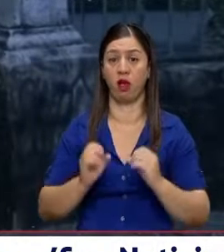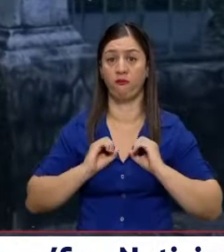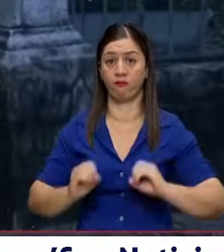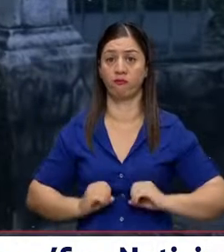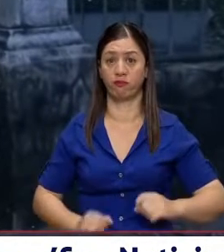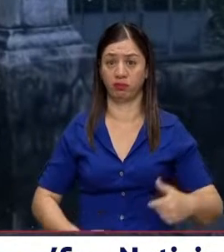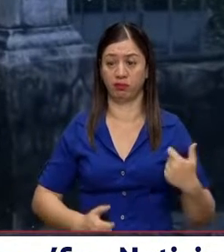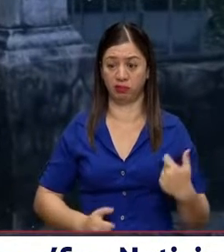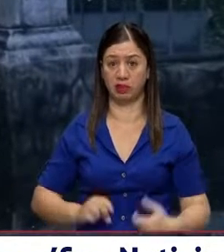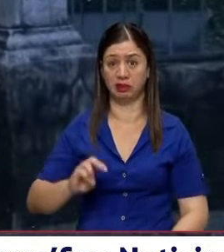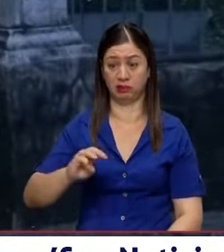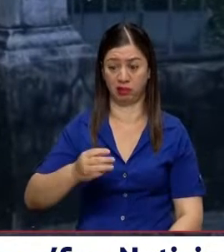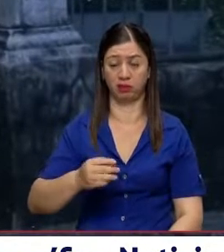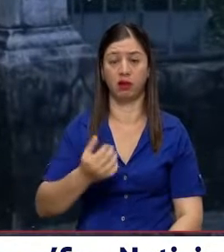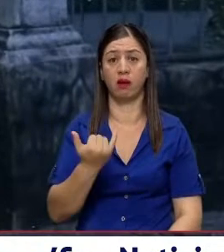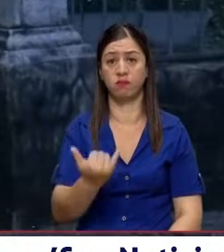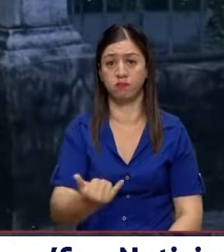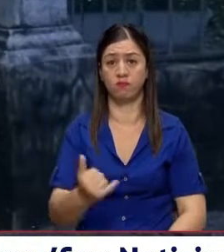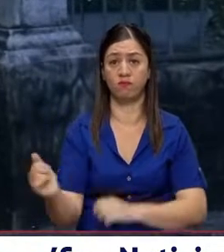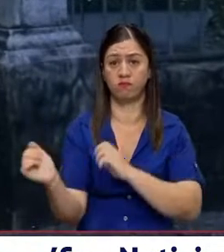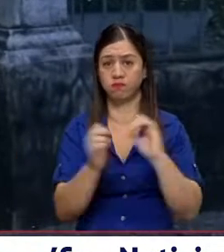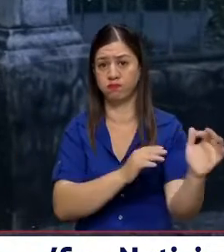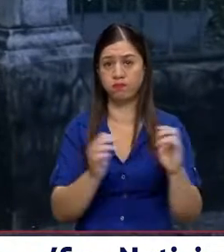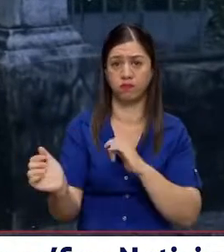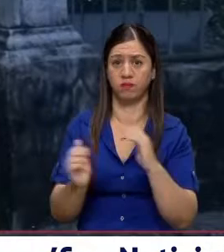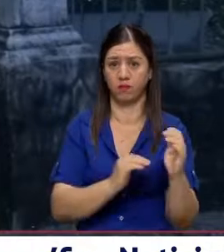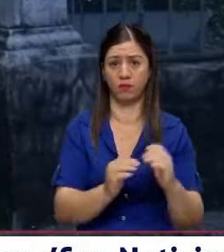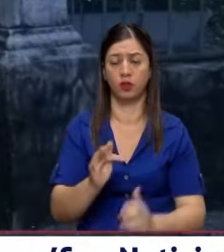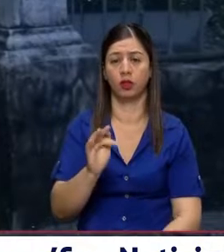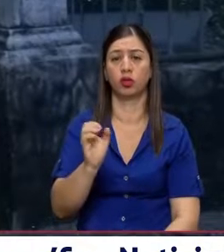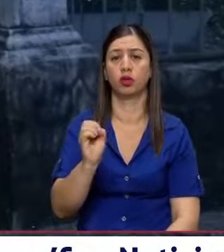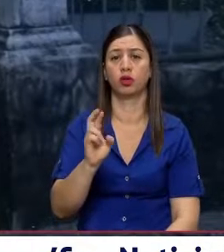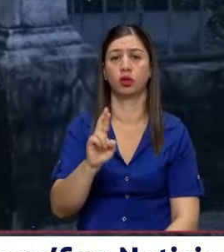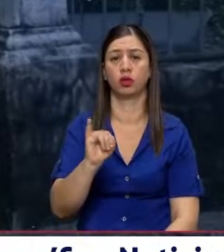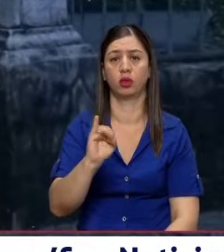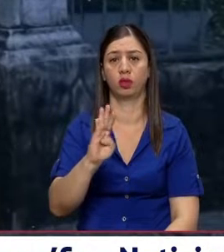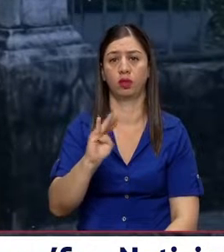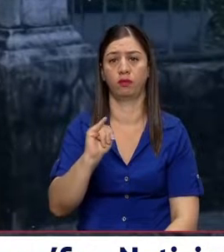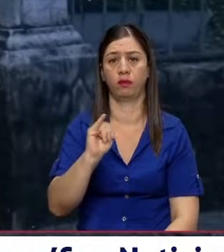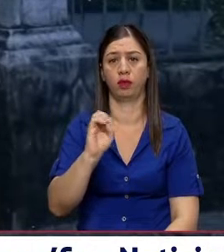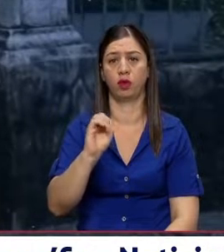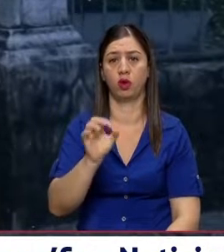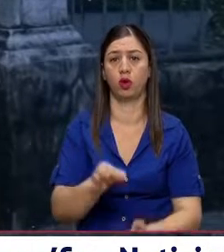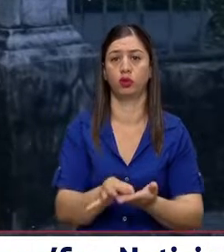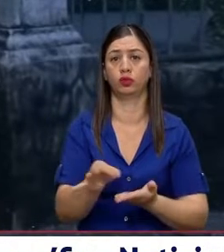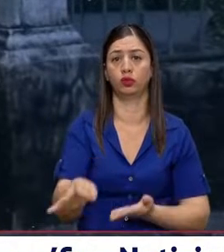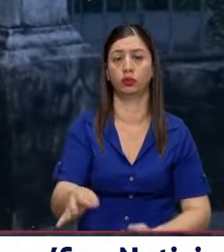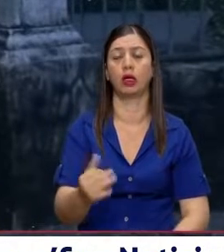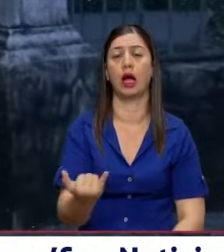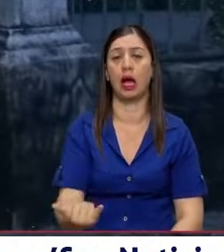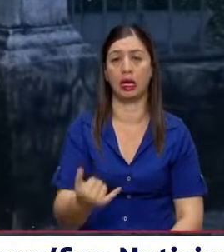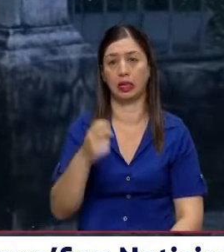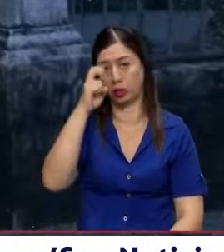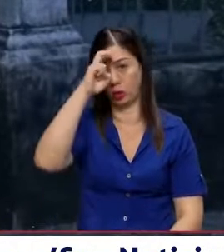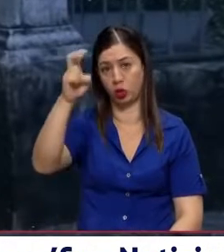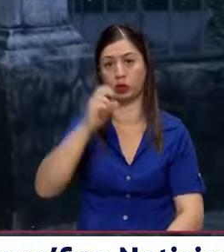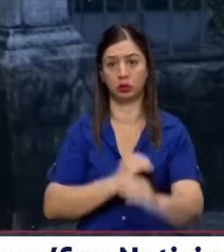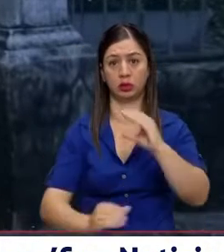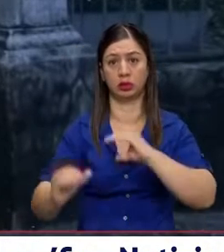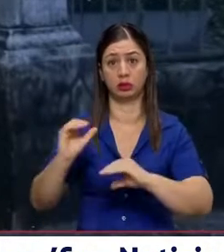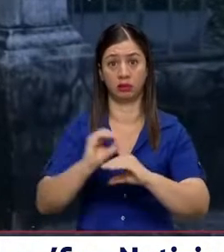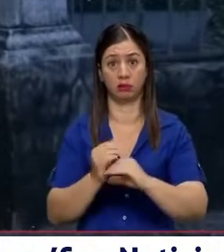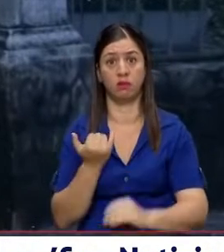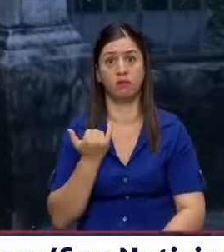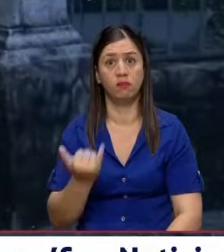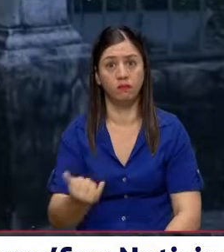medio de confrontaciones armadas en zona rural del municipio de Toribio, al nororiente del departamento del Cauca. Frente a esta delicada situación,